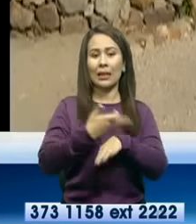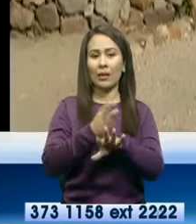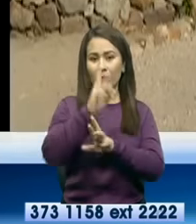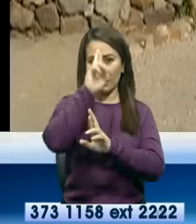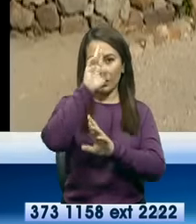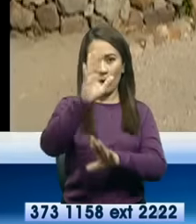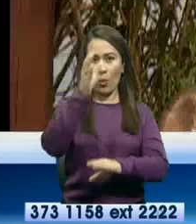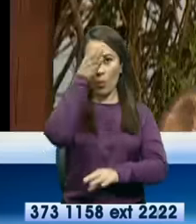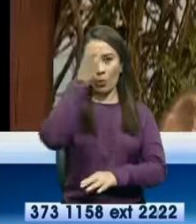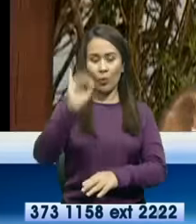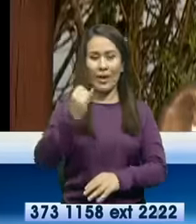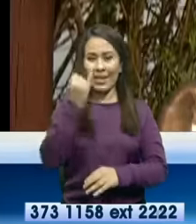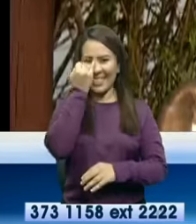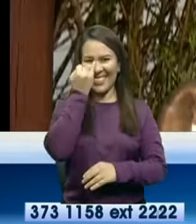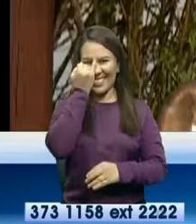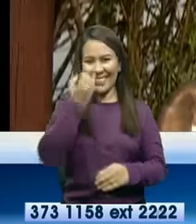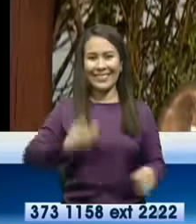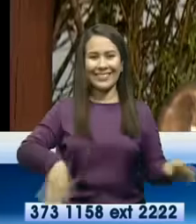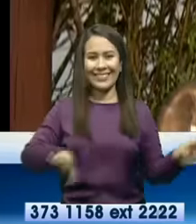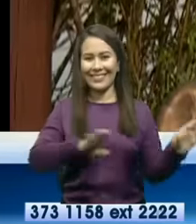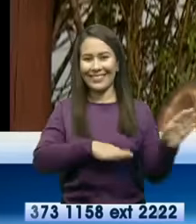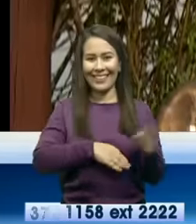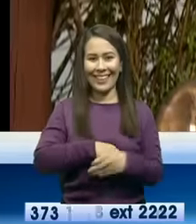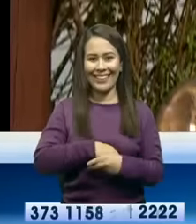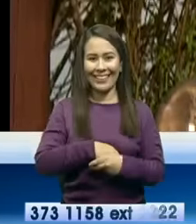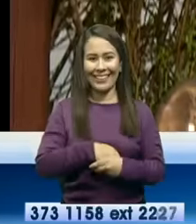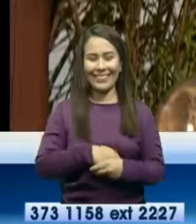nuestra cultura indígena.